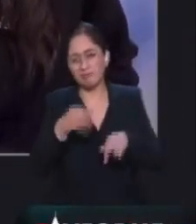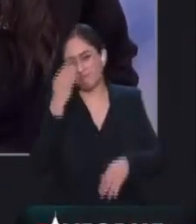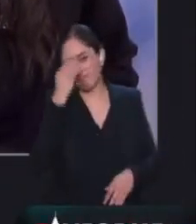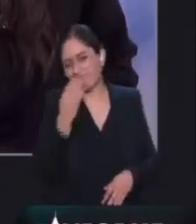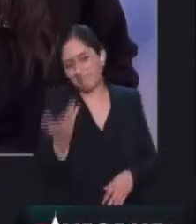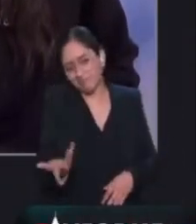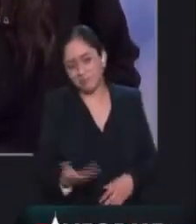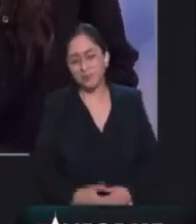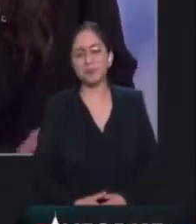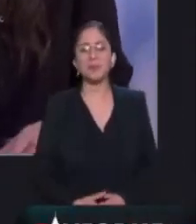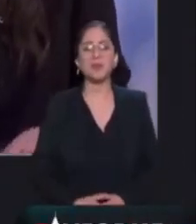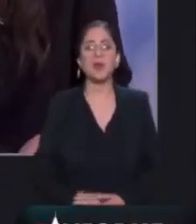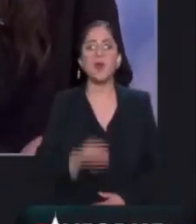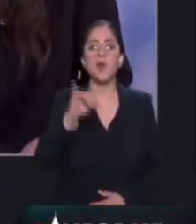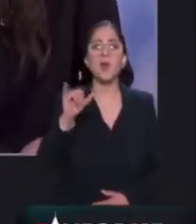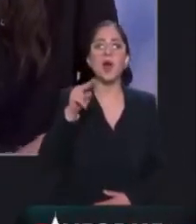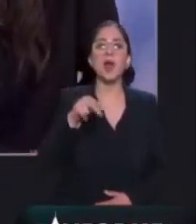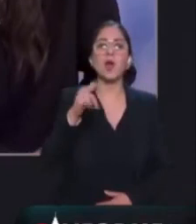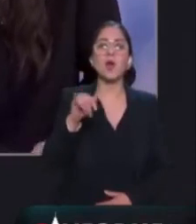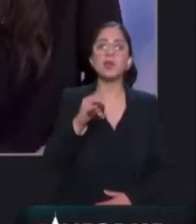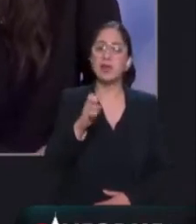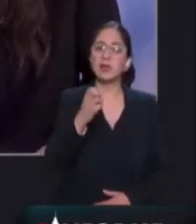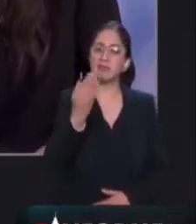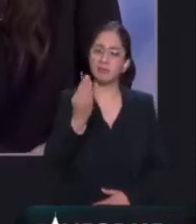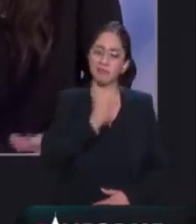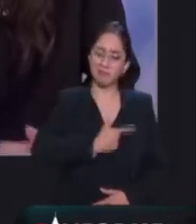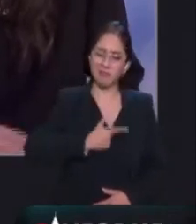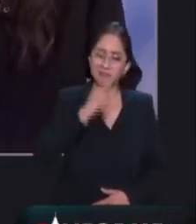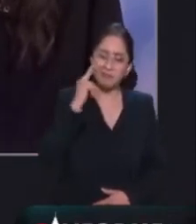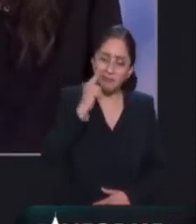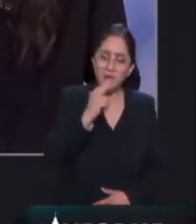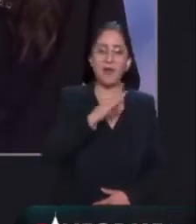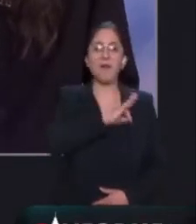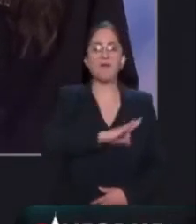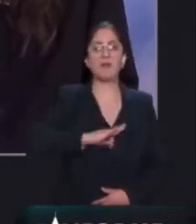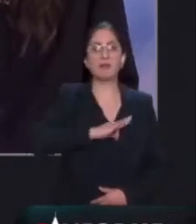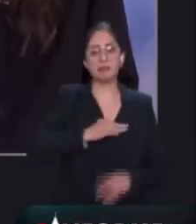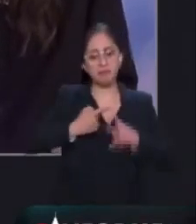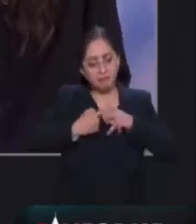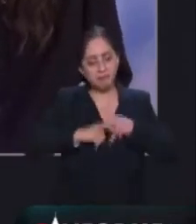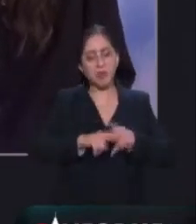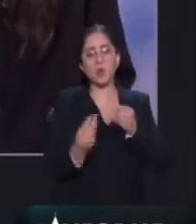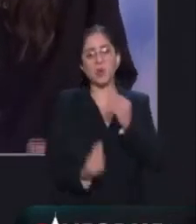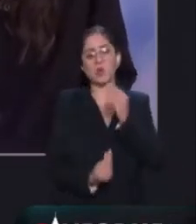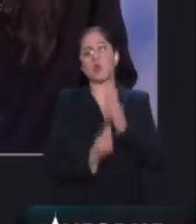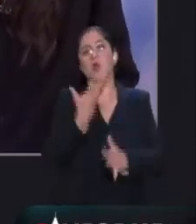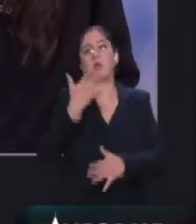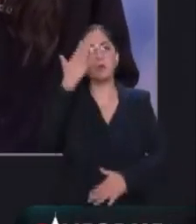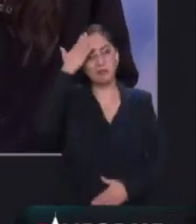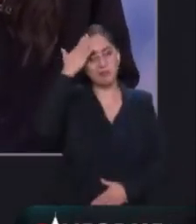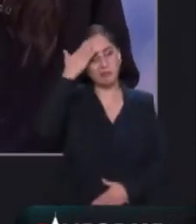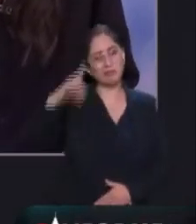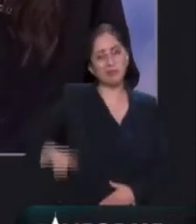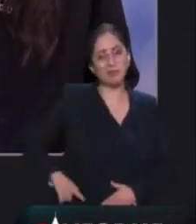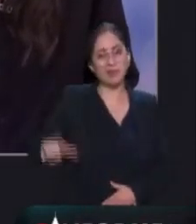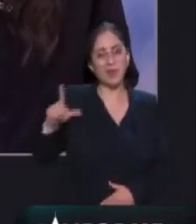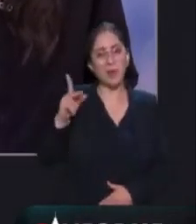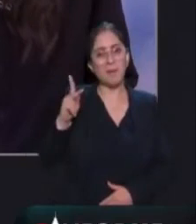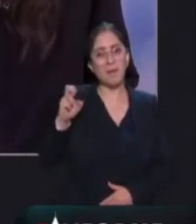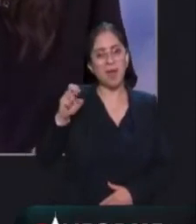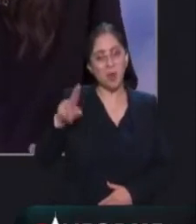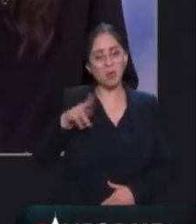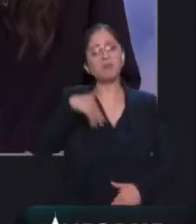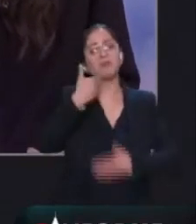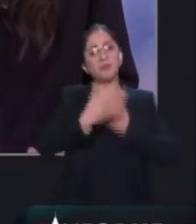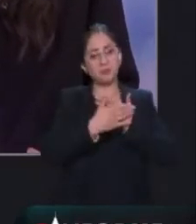gusto saludarte, pues felicitaciones por el inicio de este nuevo episodio en Perú y estaremos en contacto